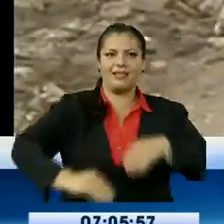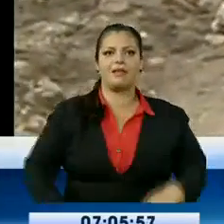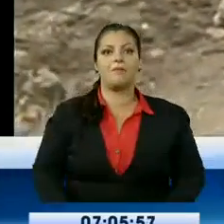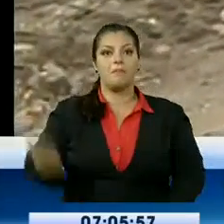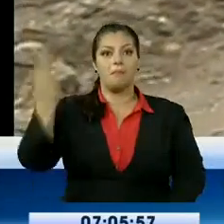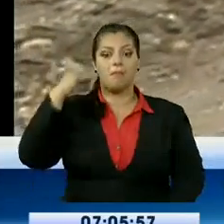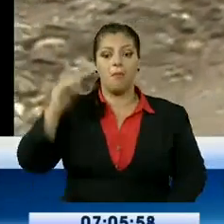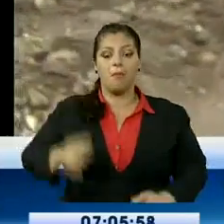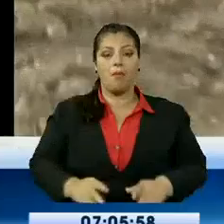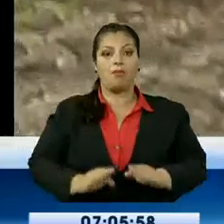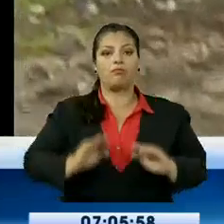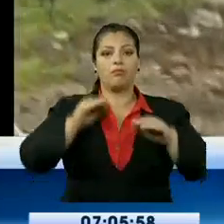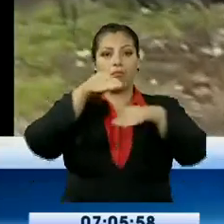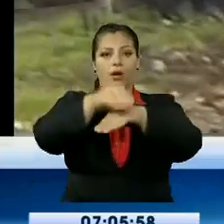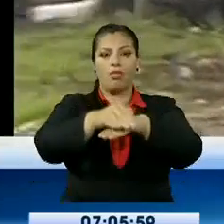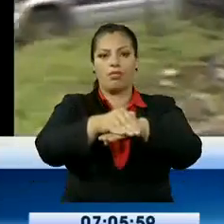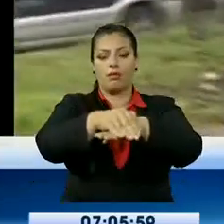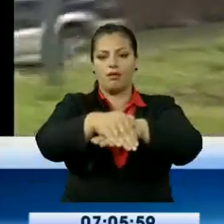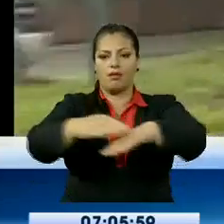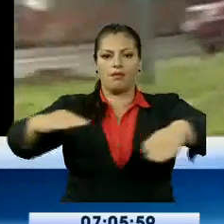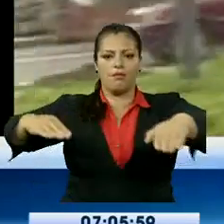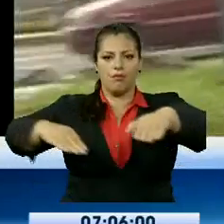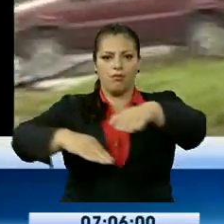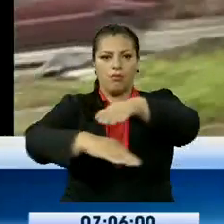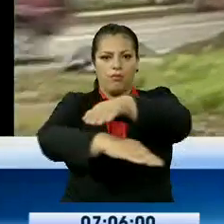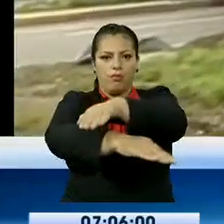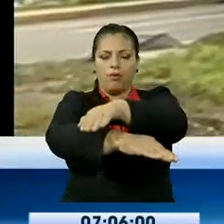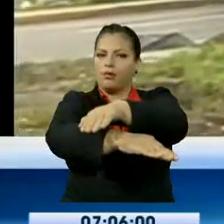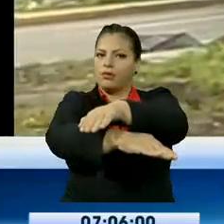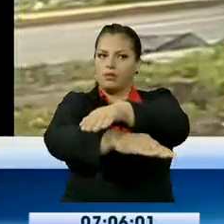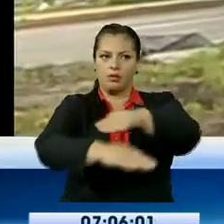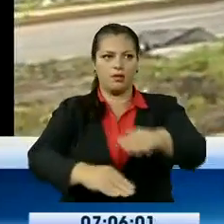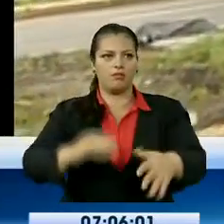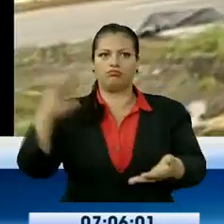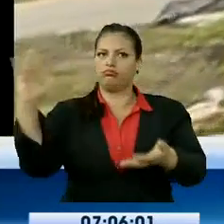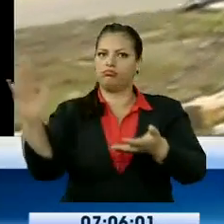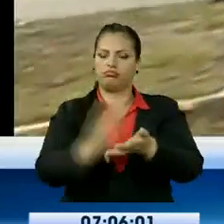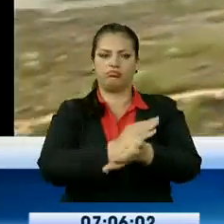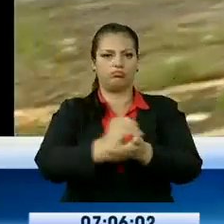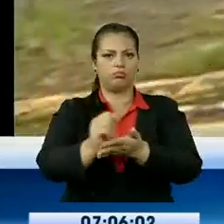a través de control de semáforos, ¿verdad? Efectivamente, Hugo. Ya.